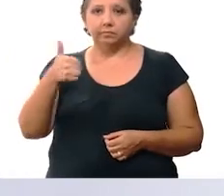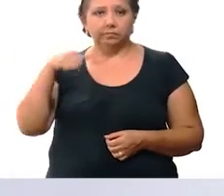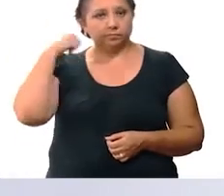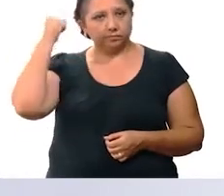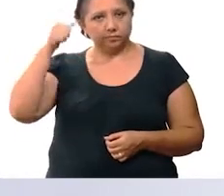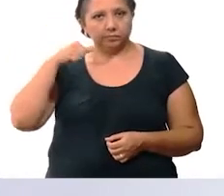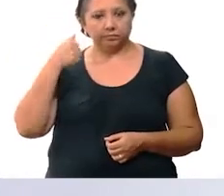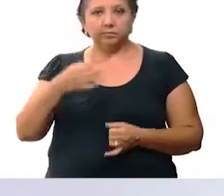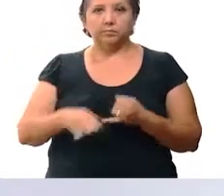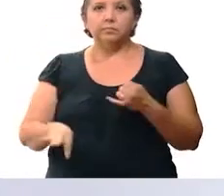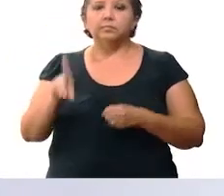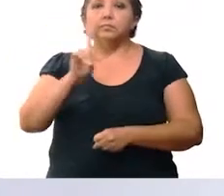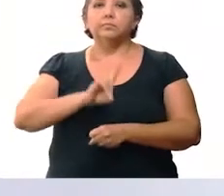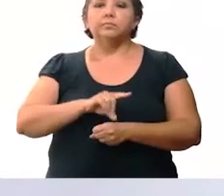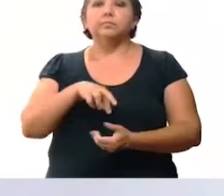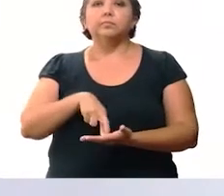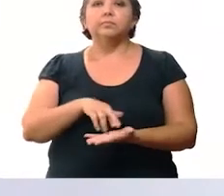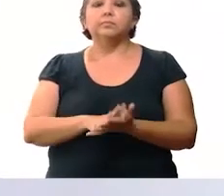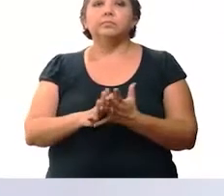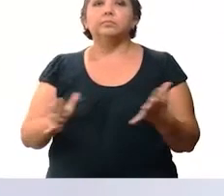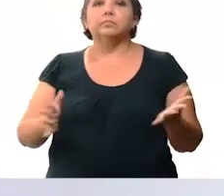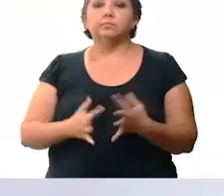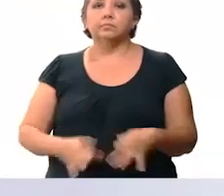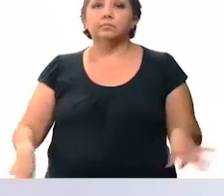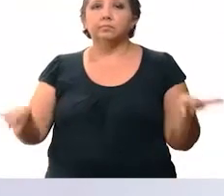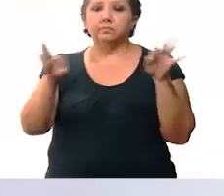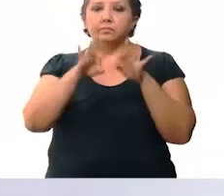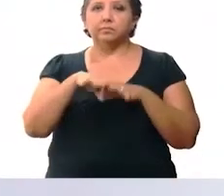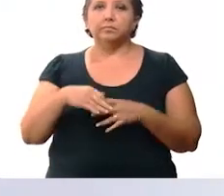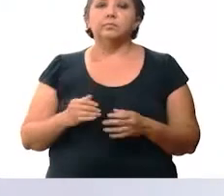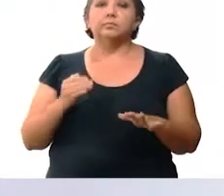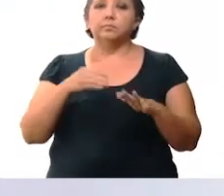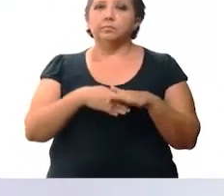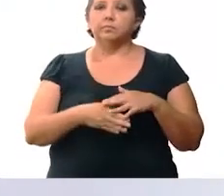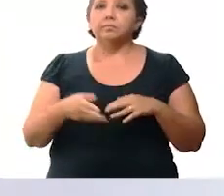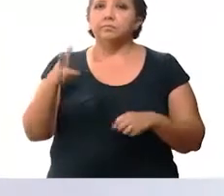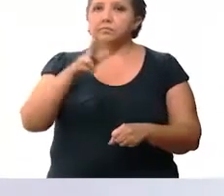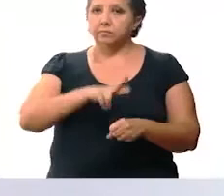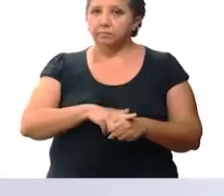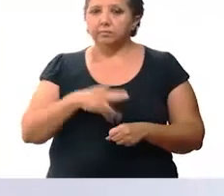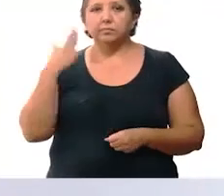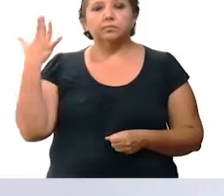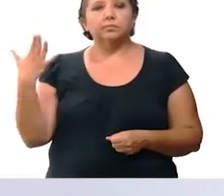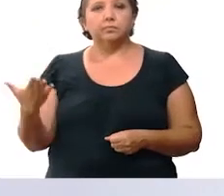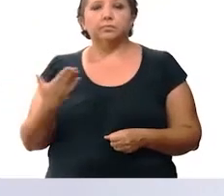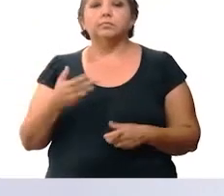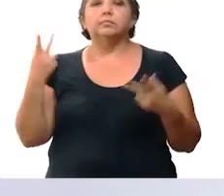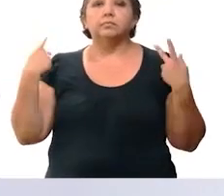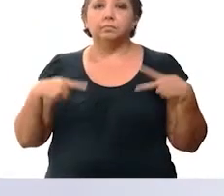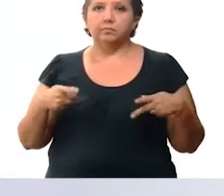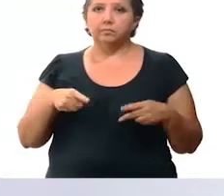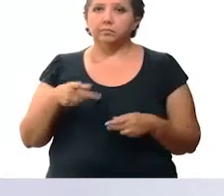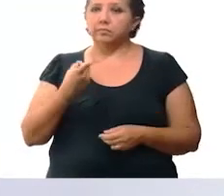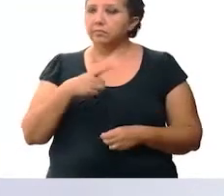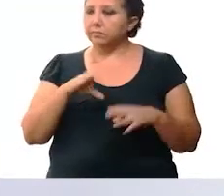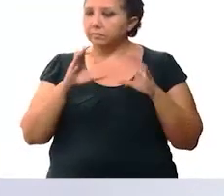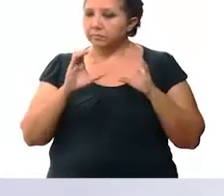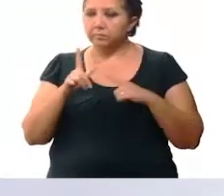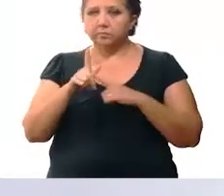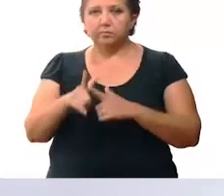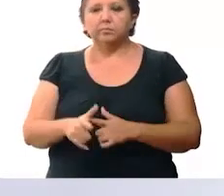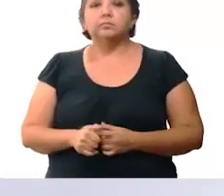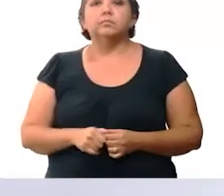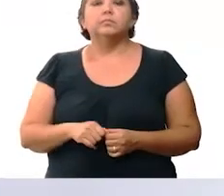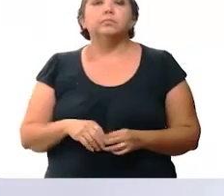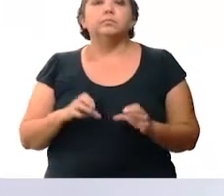6 de abril. En los últimos días se ha registrado un incremento importante en los ingresos hospitalarios, por lo que se pide a la población no bajar la guardia y